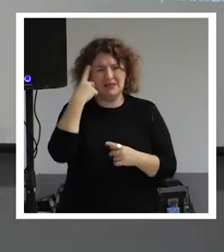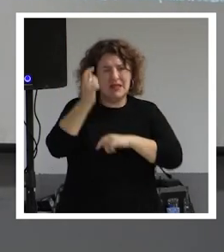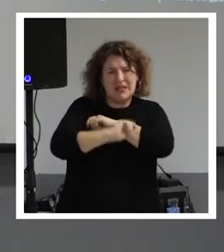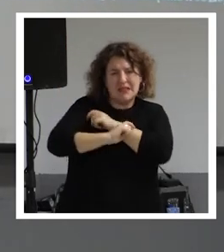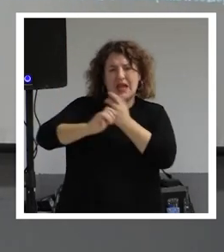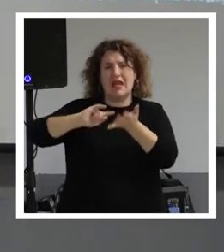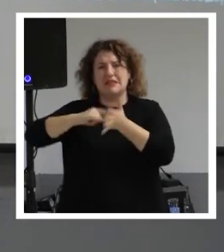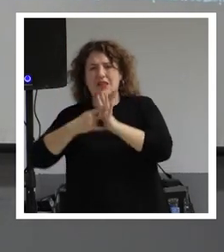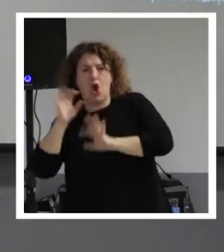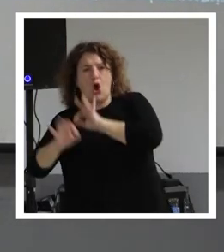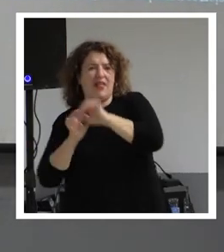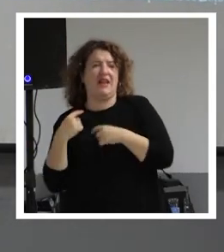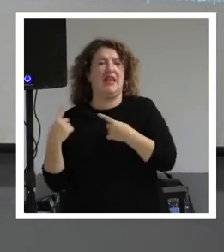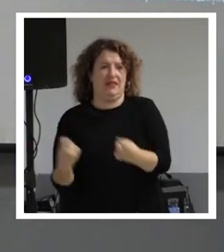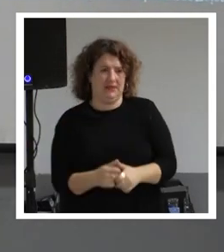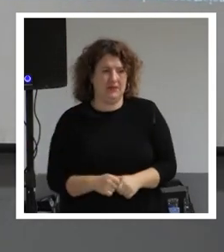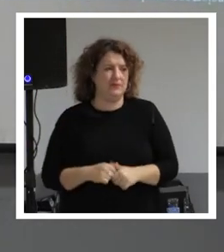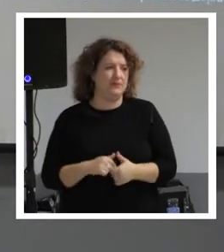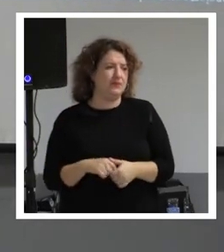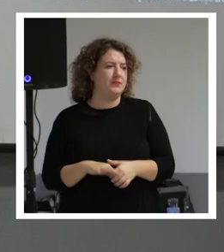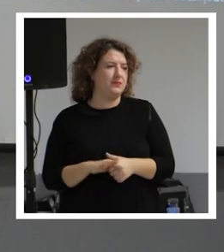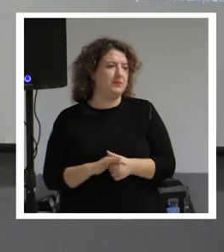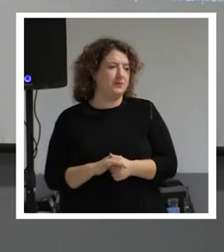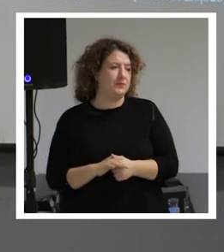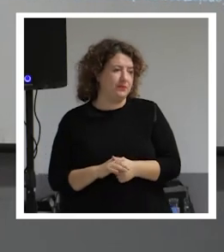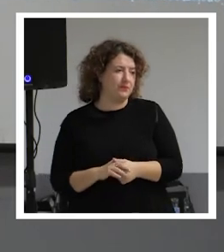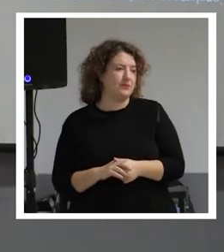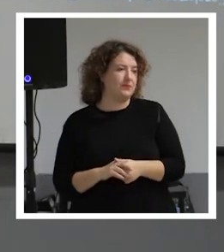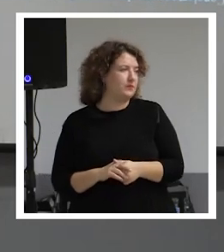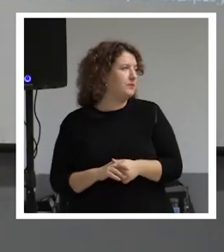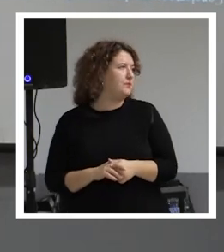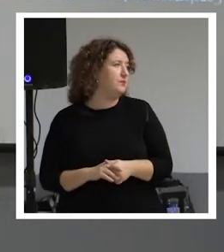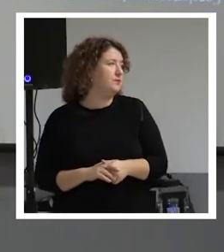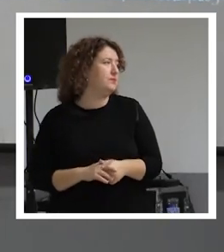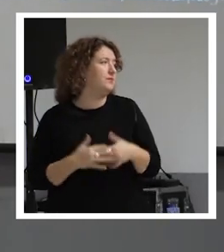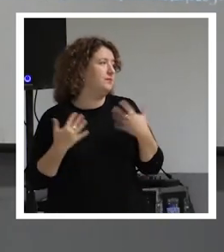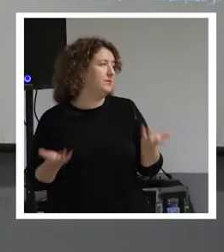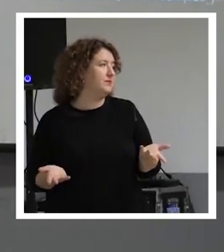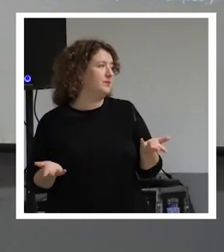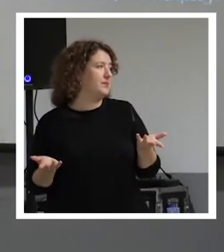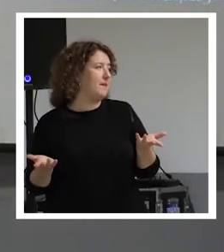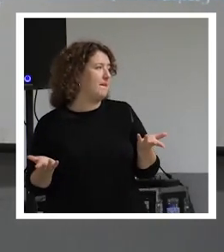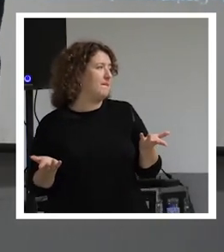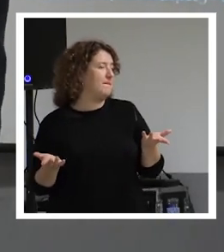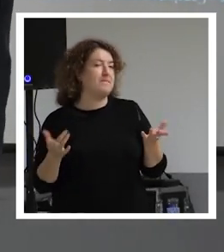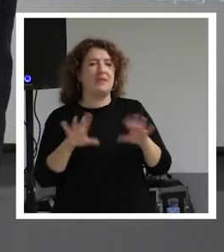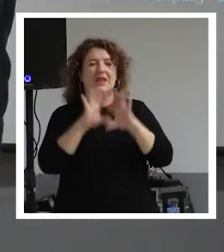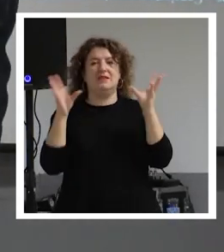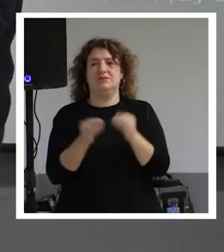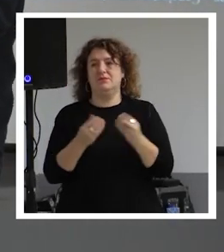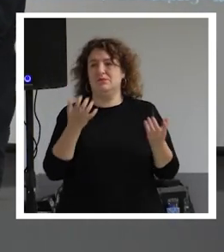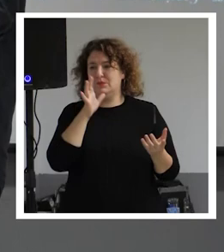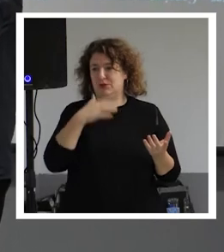pero no puede inventar mecanismo específico para ganar una batalla con sutileza porque para eso se requiere táctica